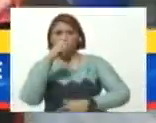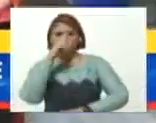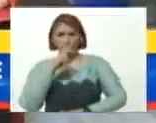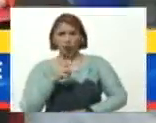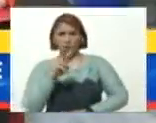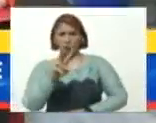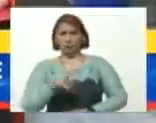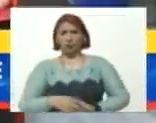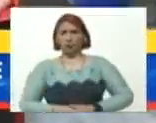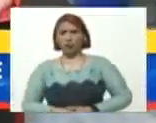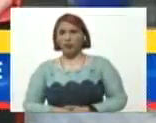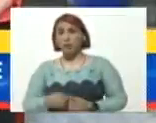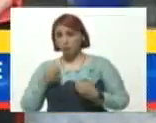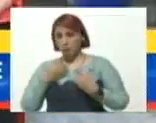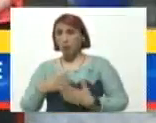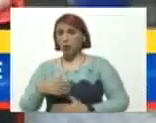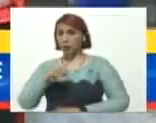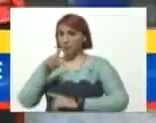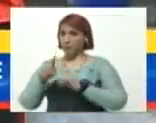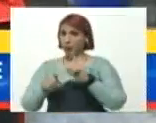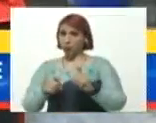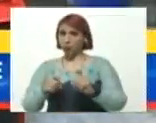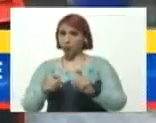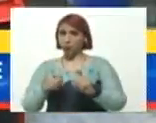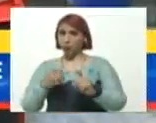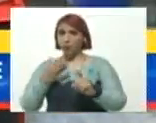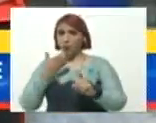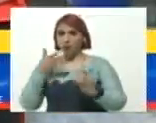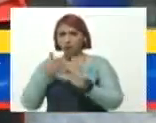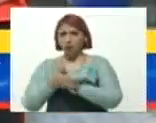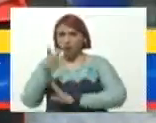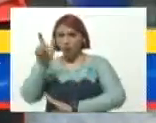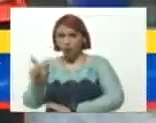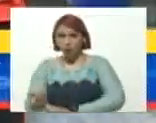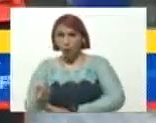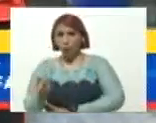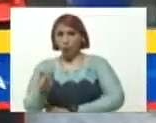pregunta. Sobre todo de venir de un brasilero, ¿no?